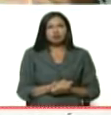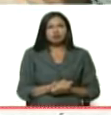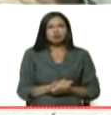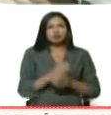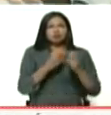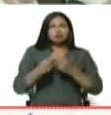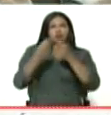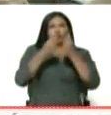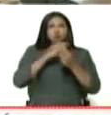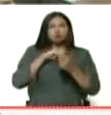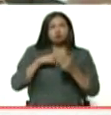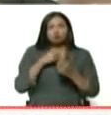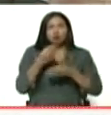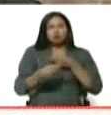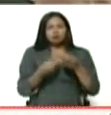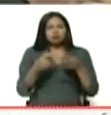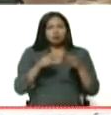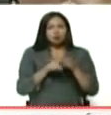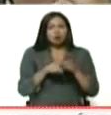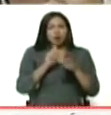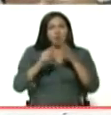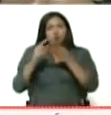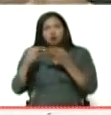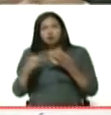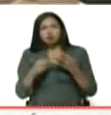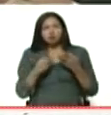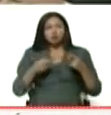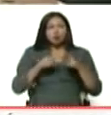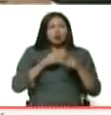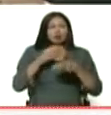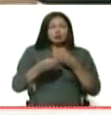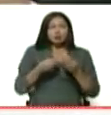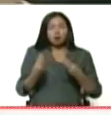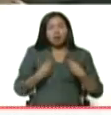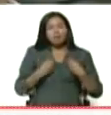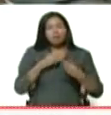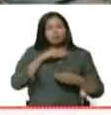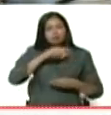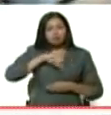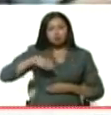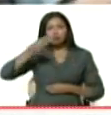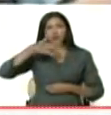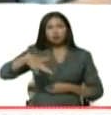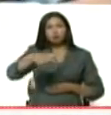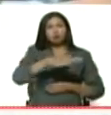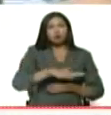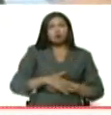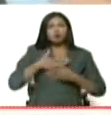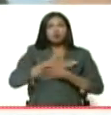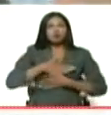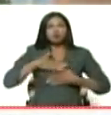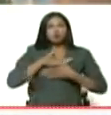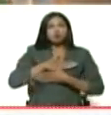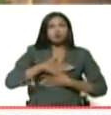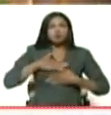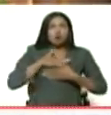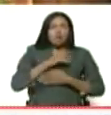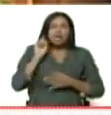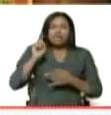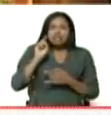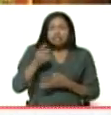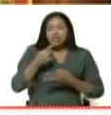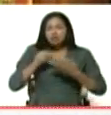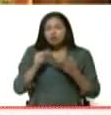hemos tratado algunos de estos asuntos que tienen que ver con la vida de nuestro pueblo, la satisfacción de sus